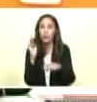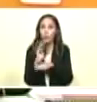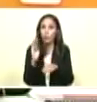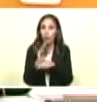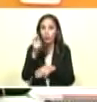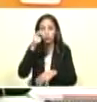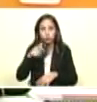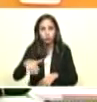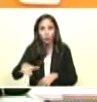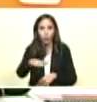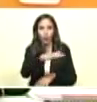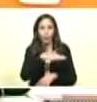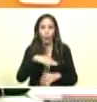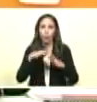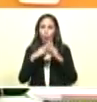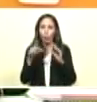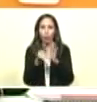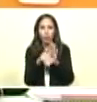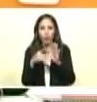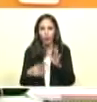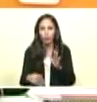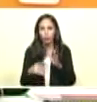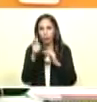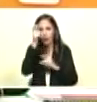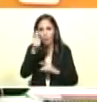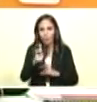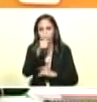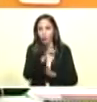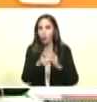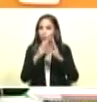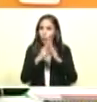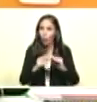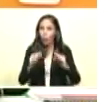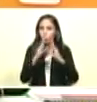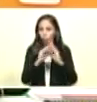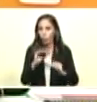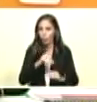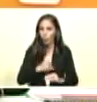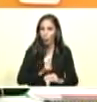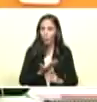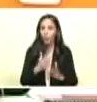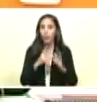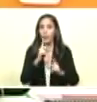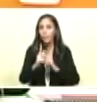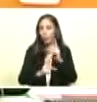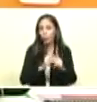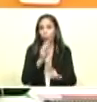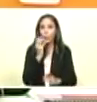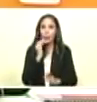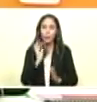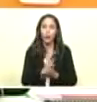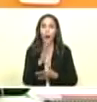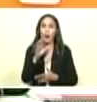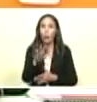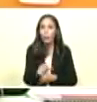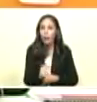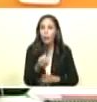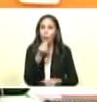para continuar fortaleciendo los derechos del pueblo soberano y nos permitirá acceder a los productos que Venezuela